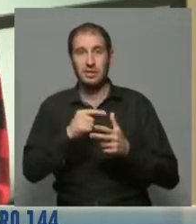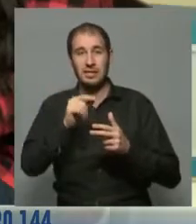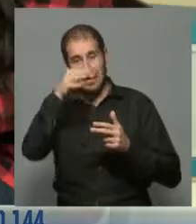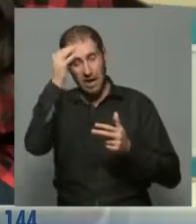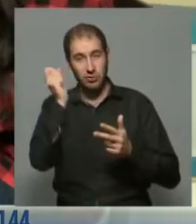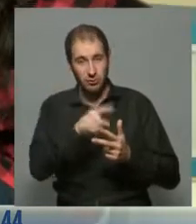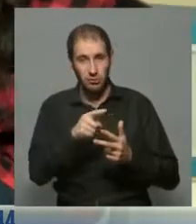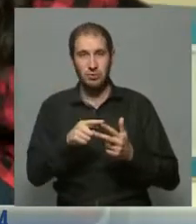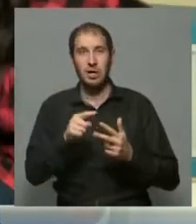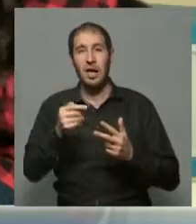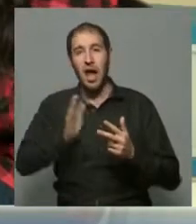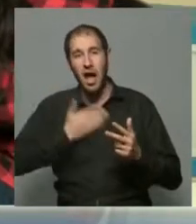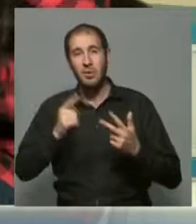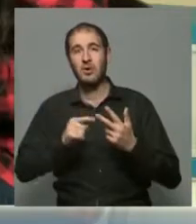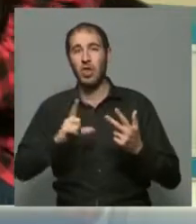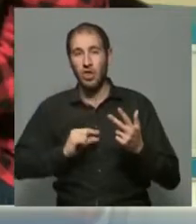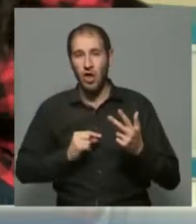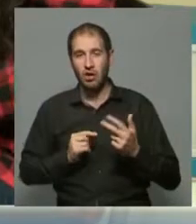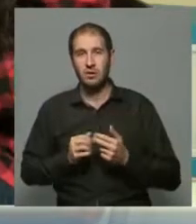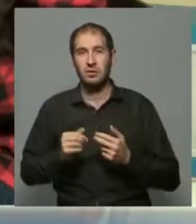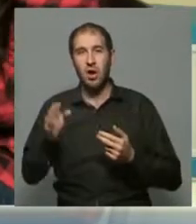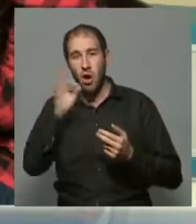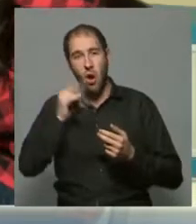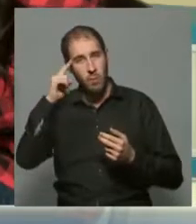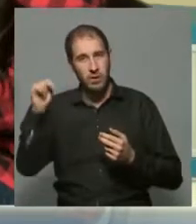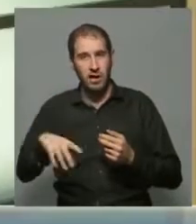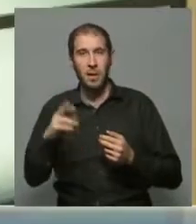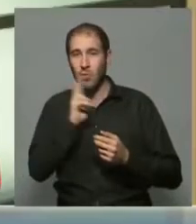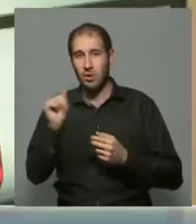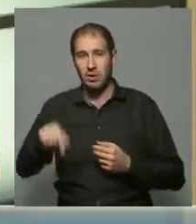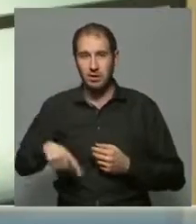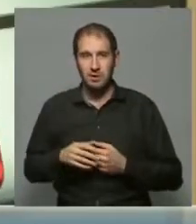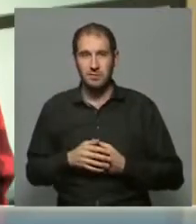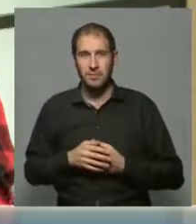teatro mismo, uh-huh, del amor y del dolor. Desde esta visión, obviamente femenina,